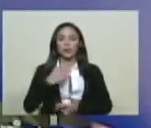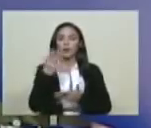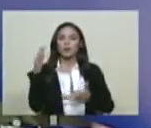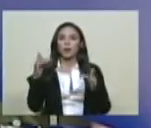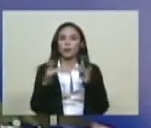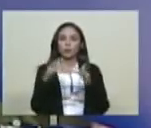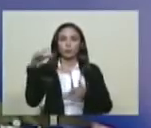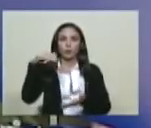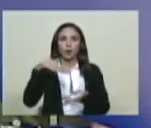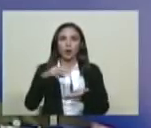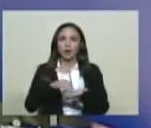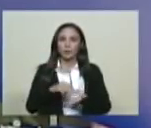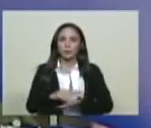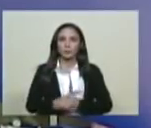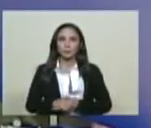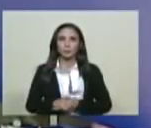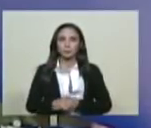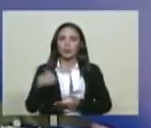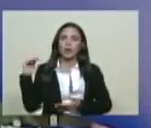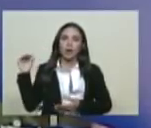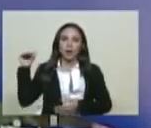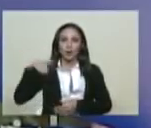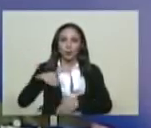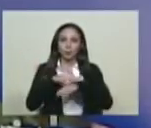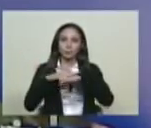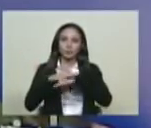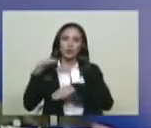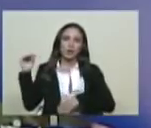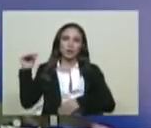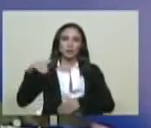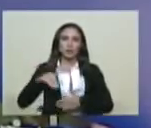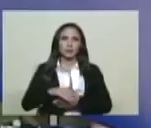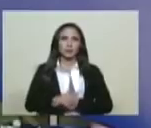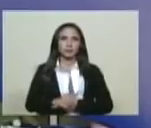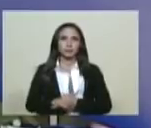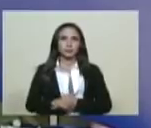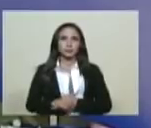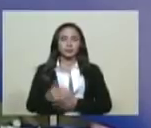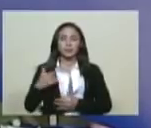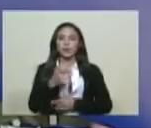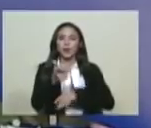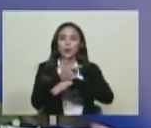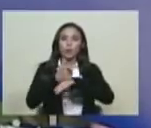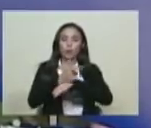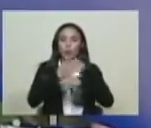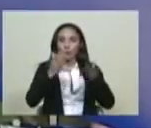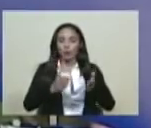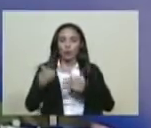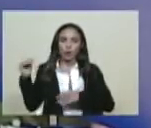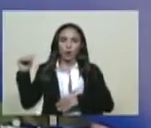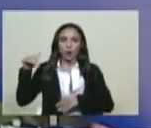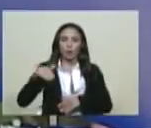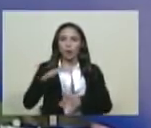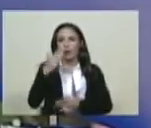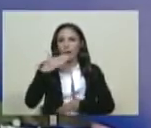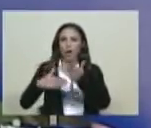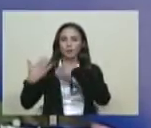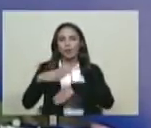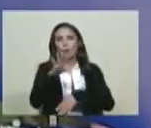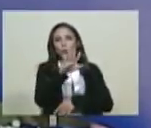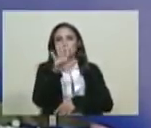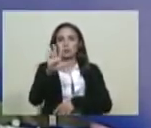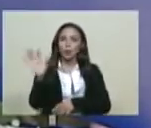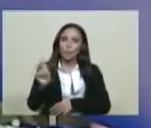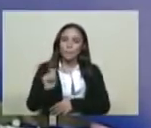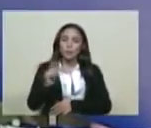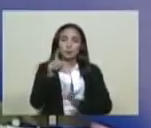Aragua. Allá está nuestro compañero y hermano, gobernador del estado de Aragua, electo hace 4 o 5 meses con